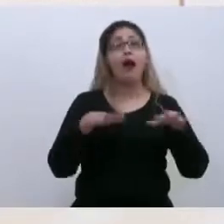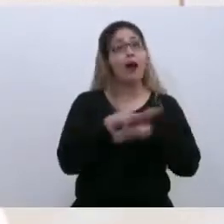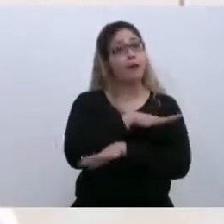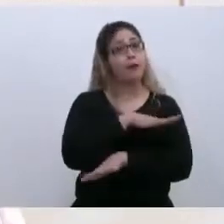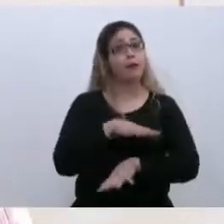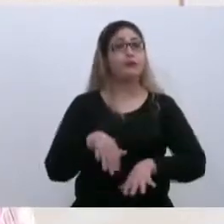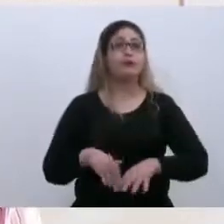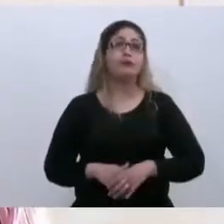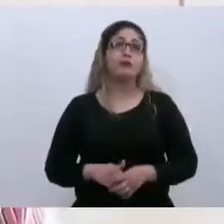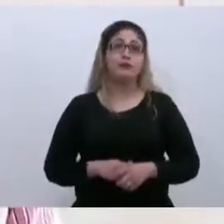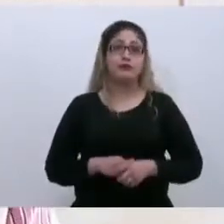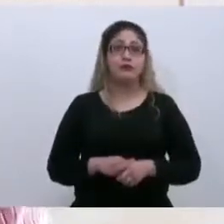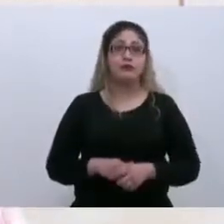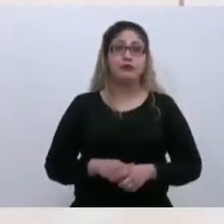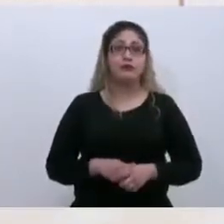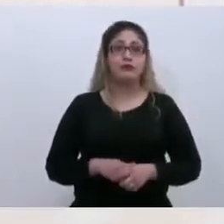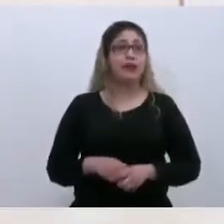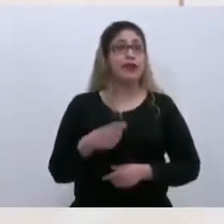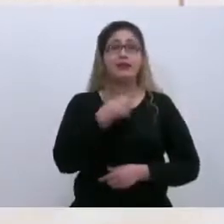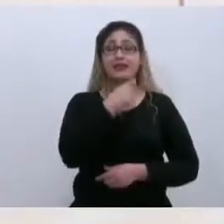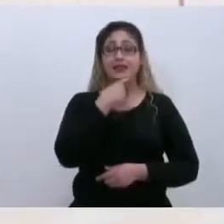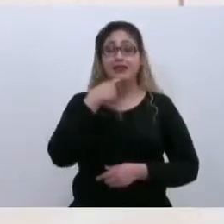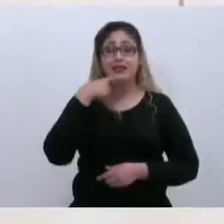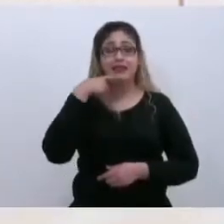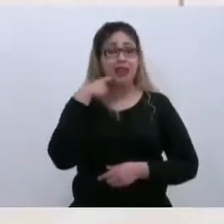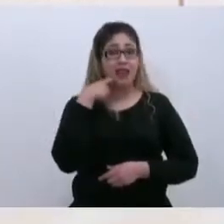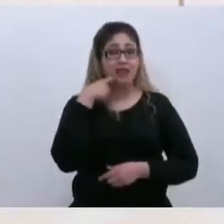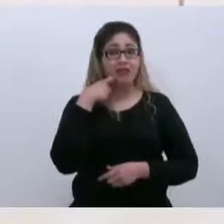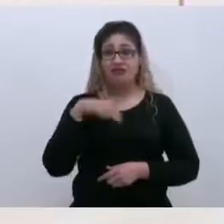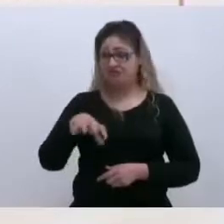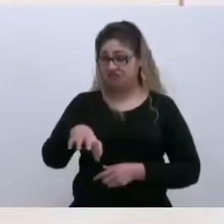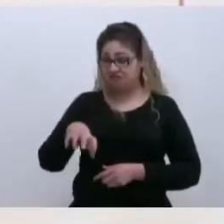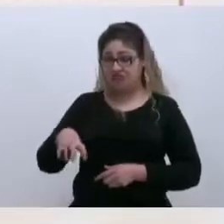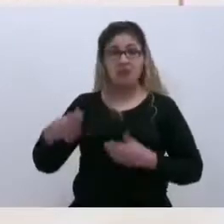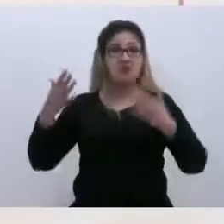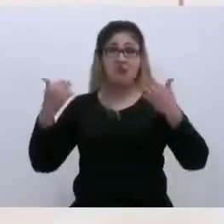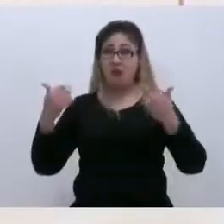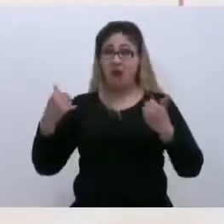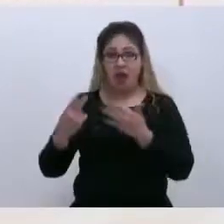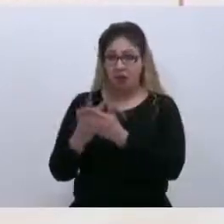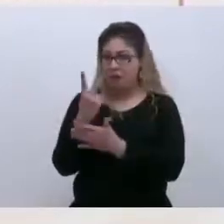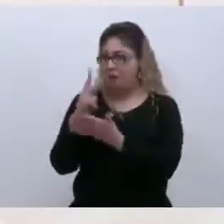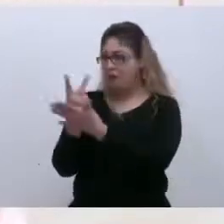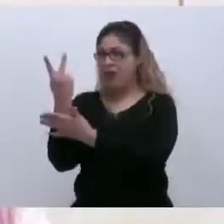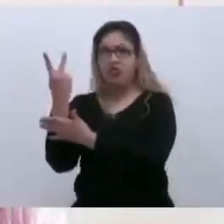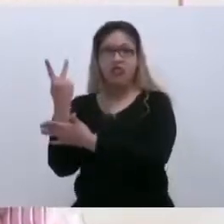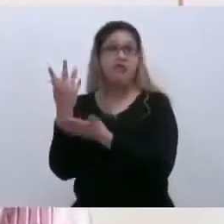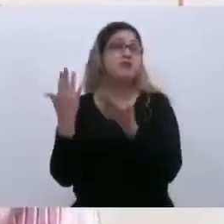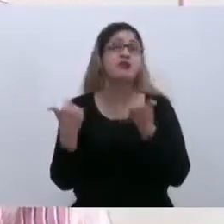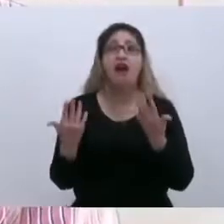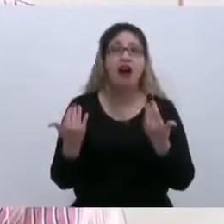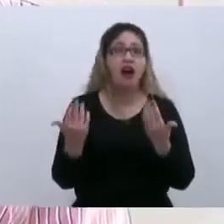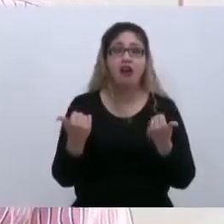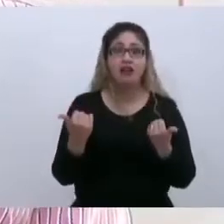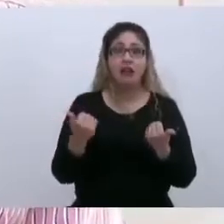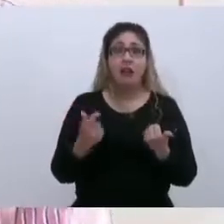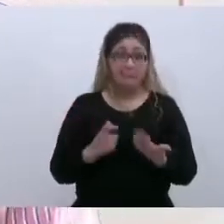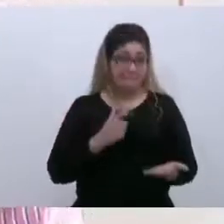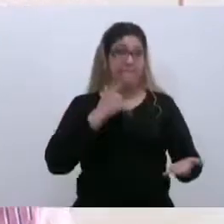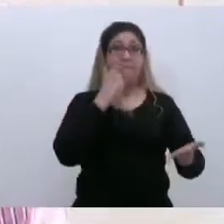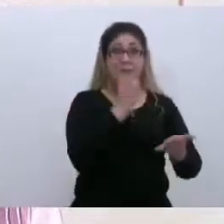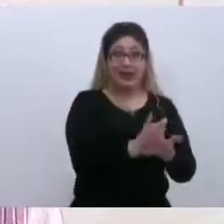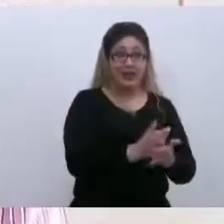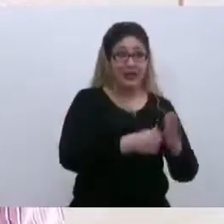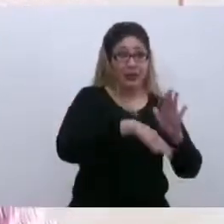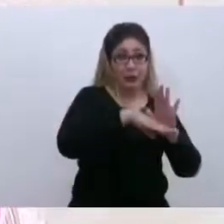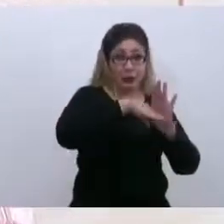la sequía, porque no hubo producción, ya ahora aumentó. Pero este precio de